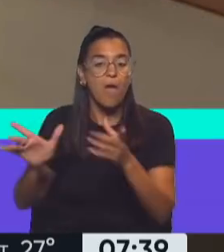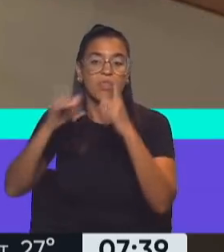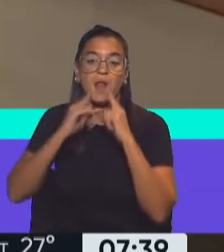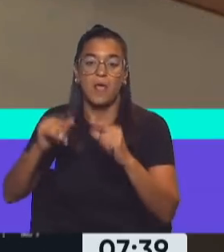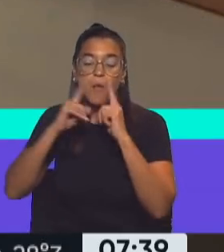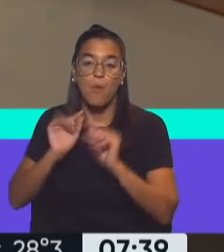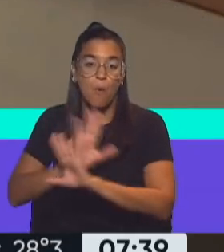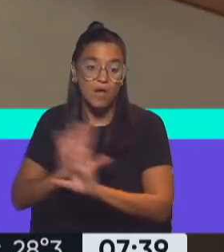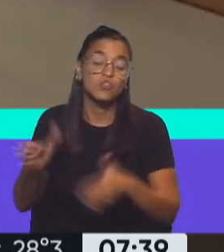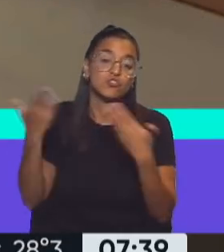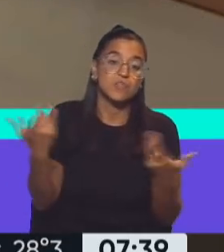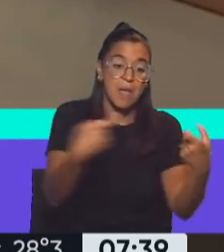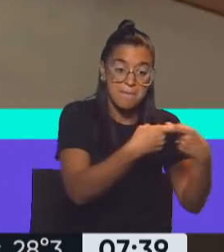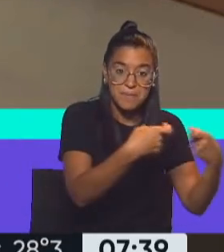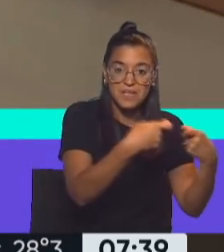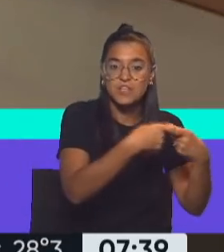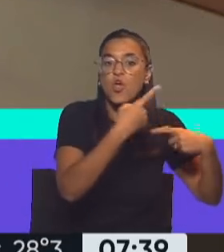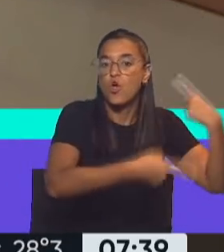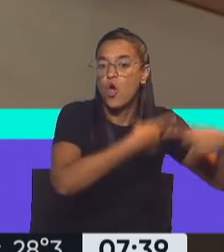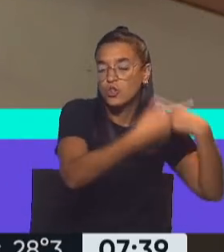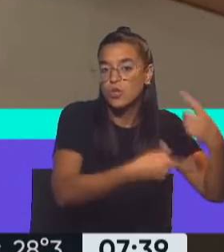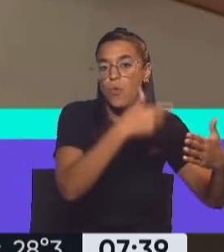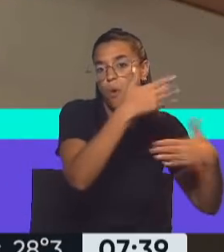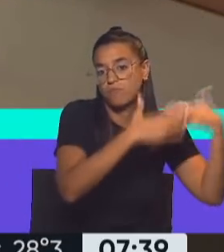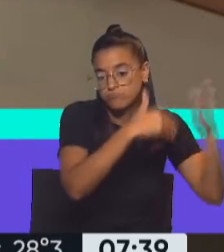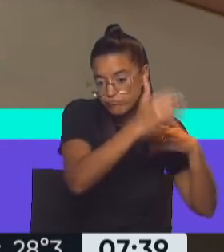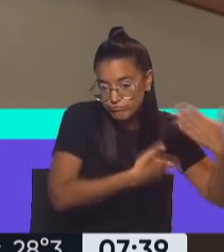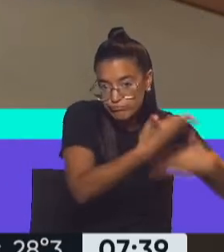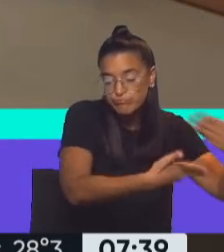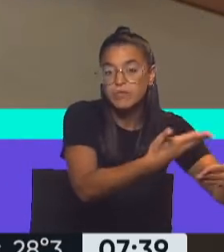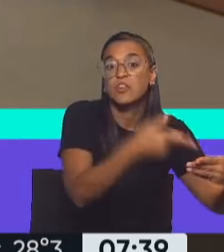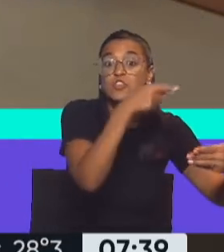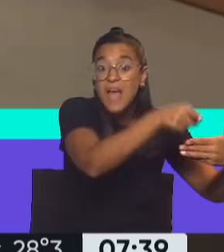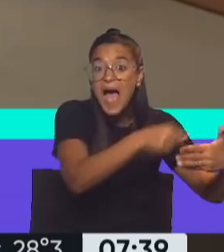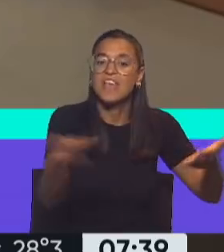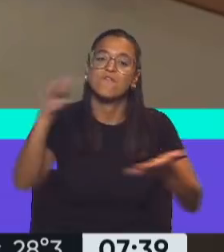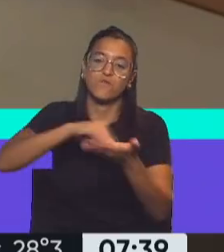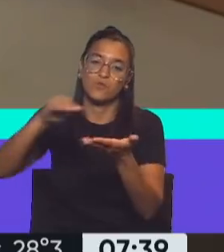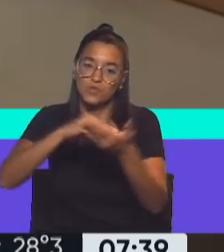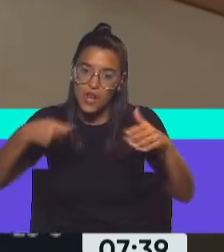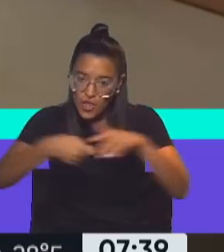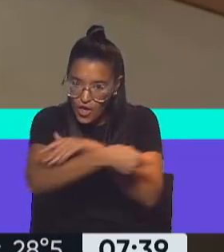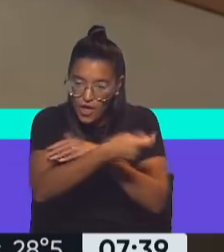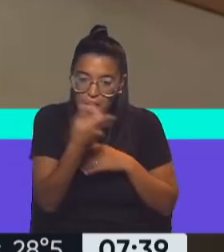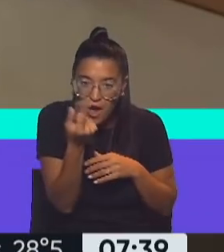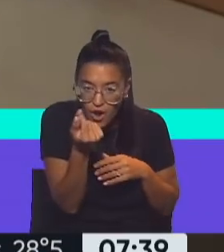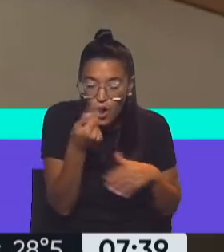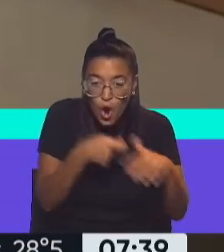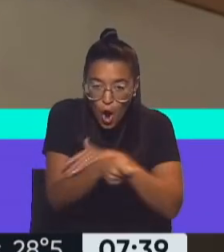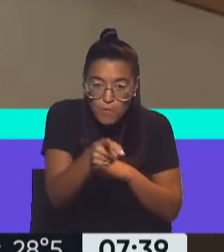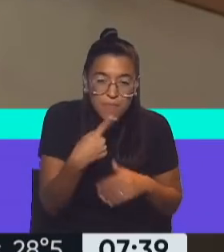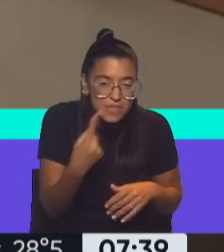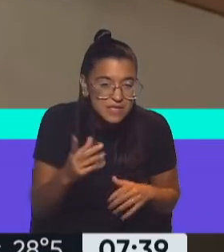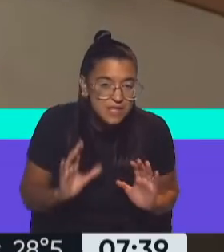reclamos para que los empresarios, en este caso, continuaran con sus obras y en función de eso había un retorno económico. Una coima, por lo que usted